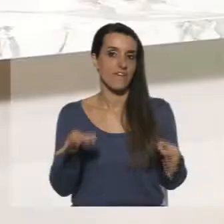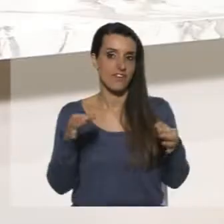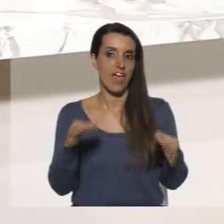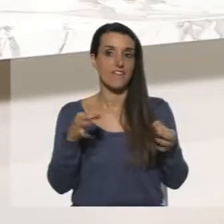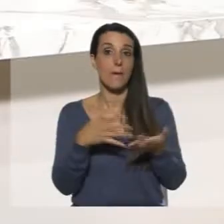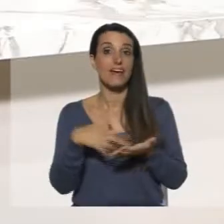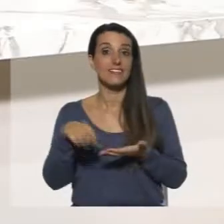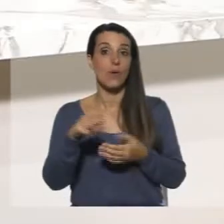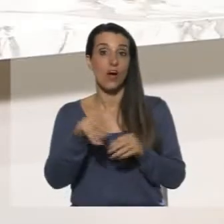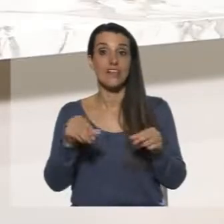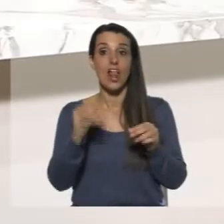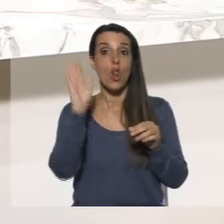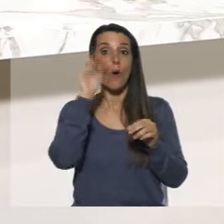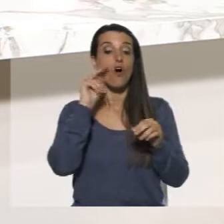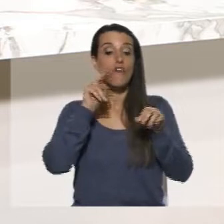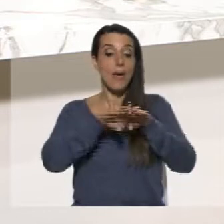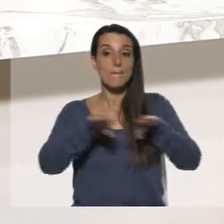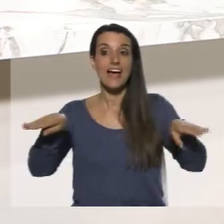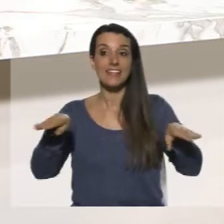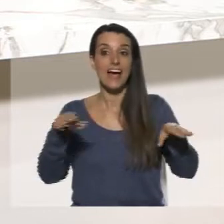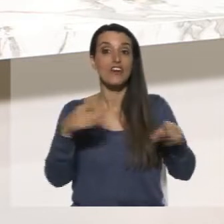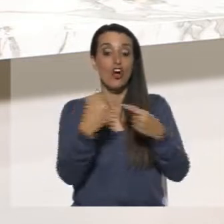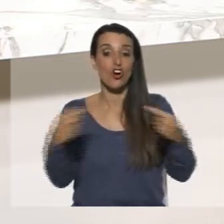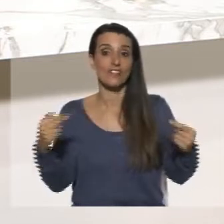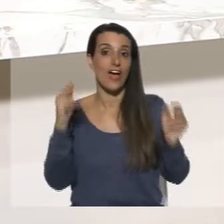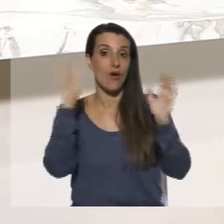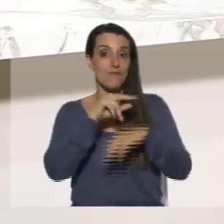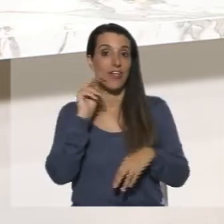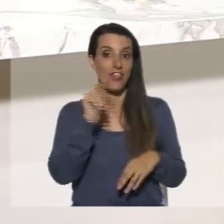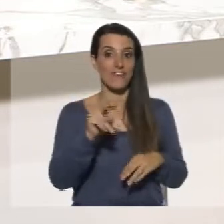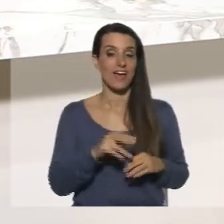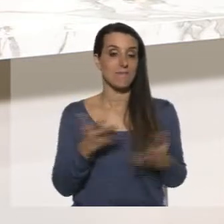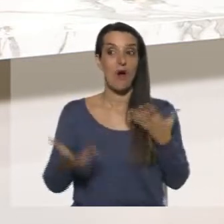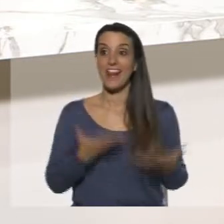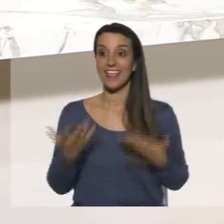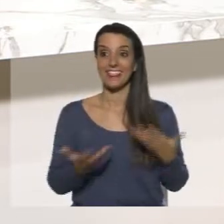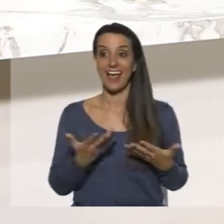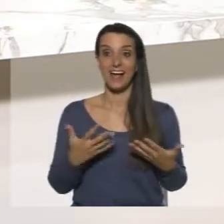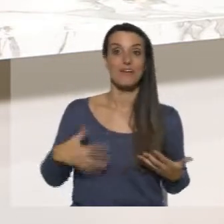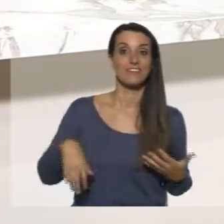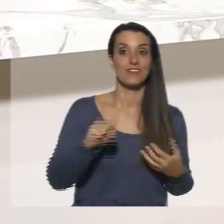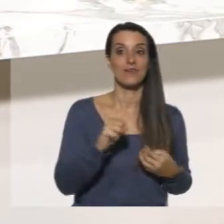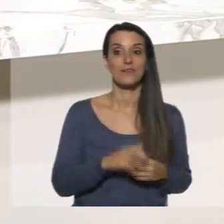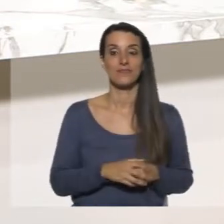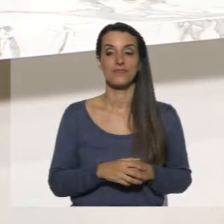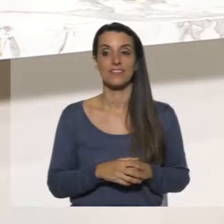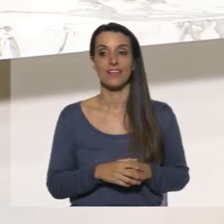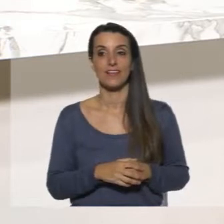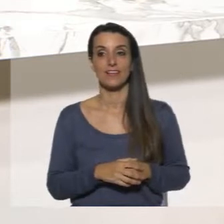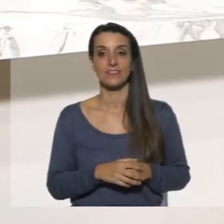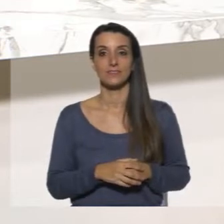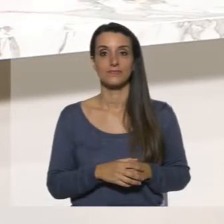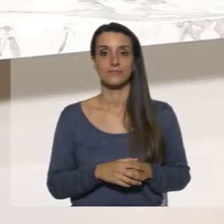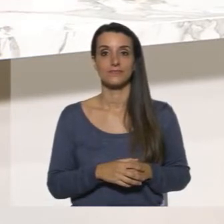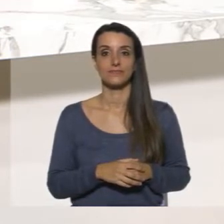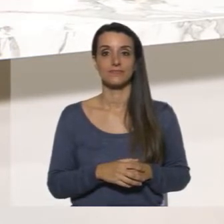llevo, porque no puedo ver la mesada como. No, a mí me pasa lo mismo. Por lo general soy de usar poca sal. No, es verdad, eso también. Mirá, bueno,